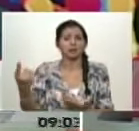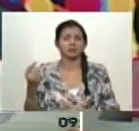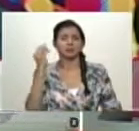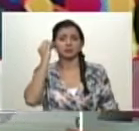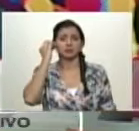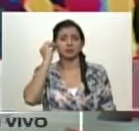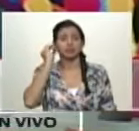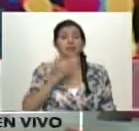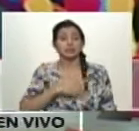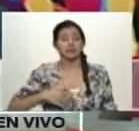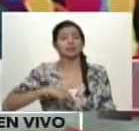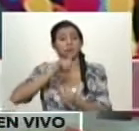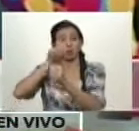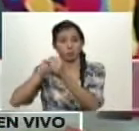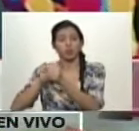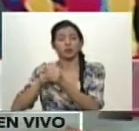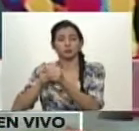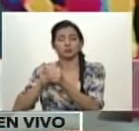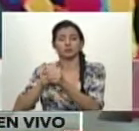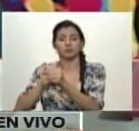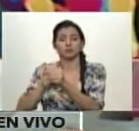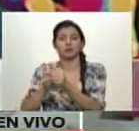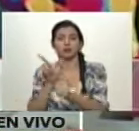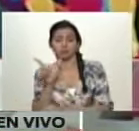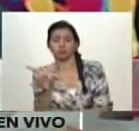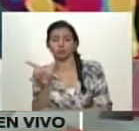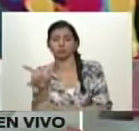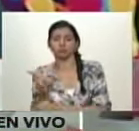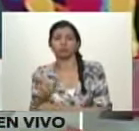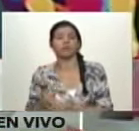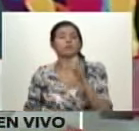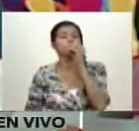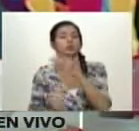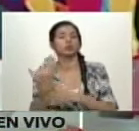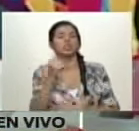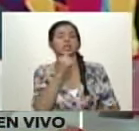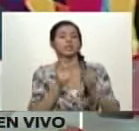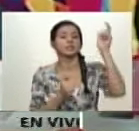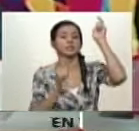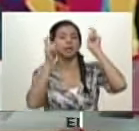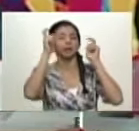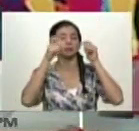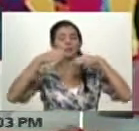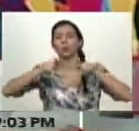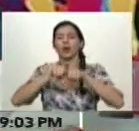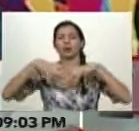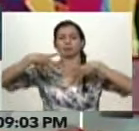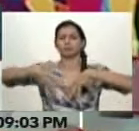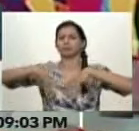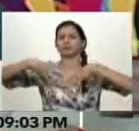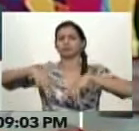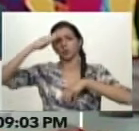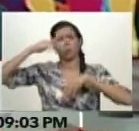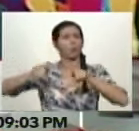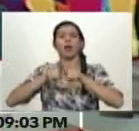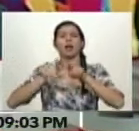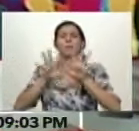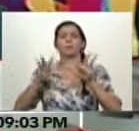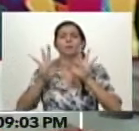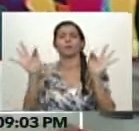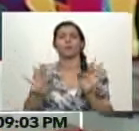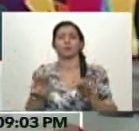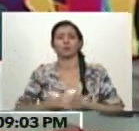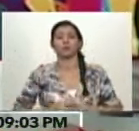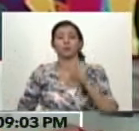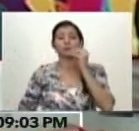quieren incorporarse a esta fuerza fundada por el comandante Chávez, a este ejército de patriotas y revolucionarios que fundó